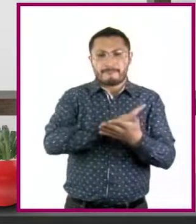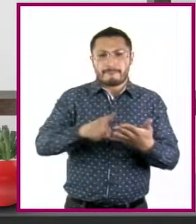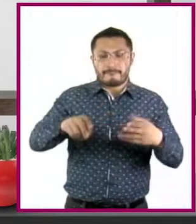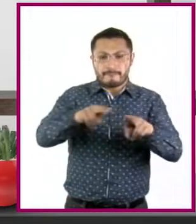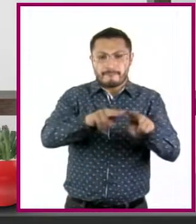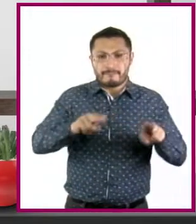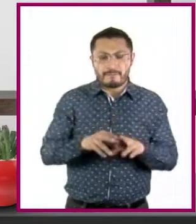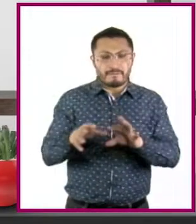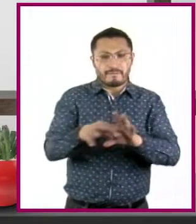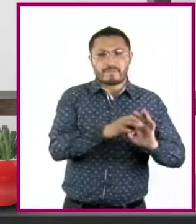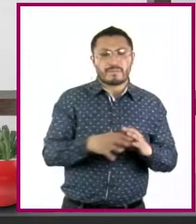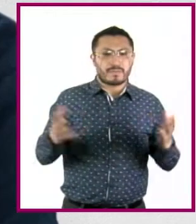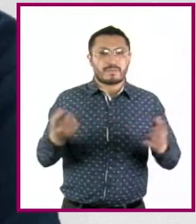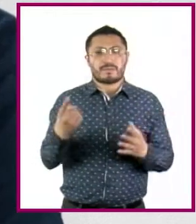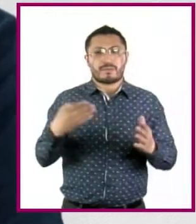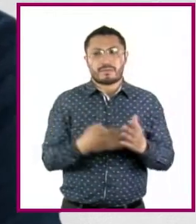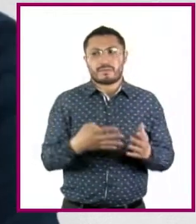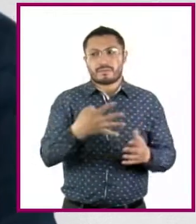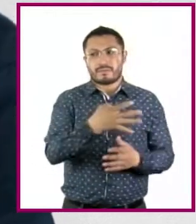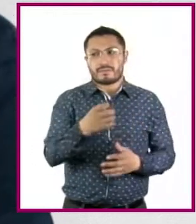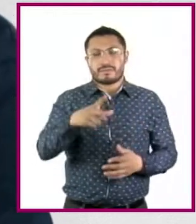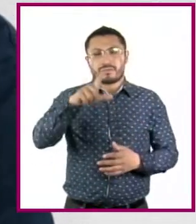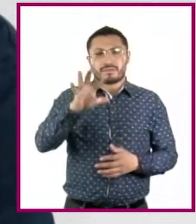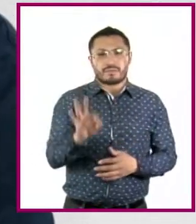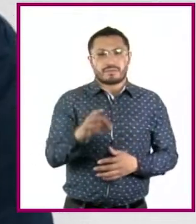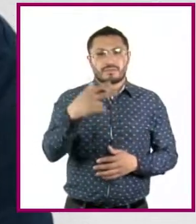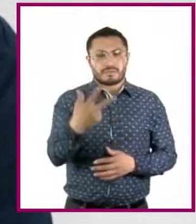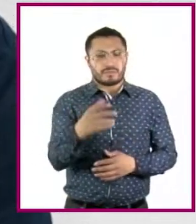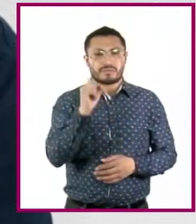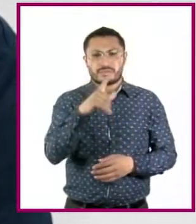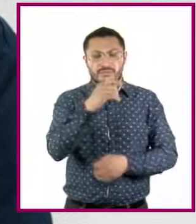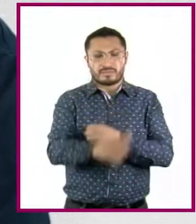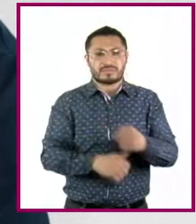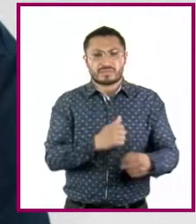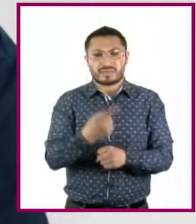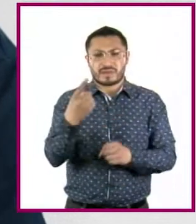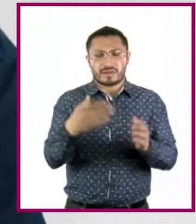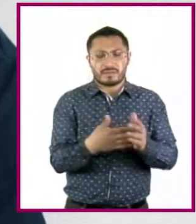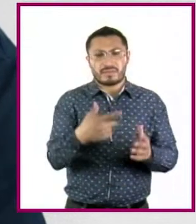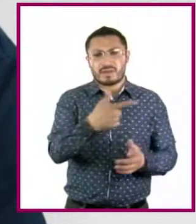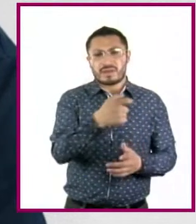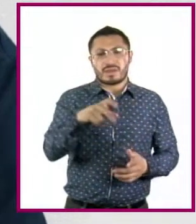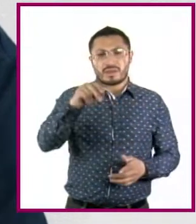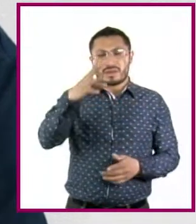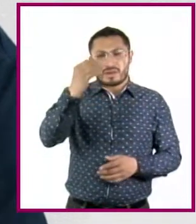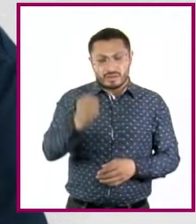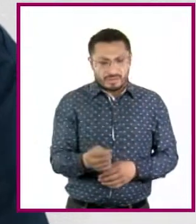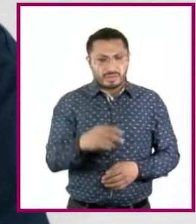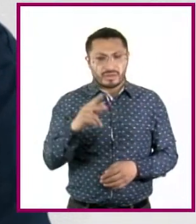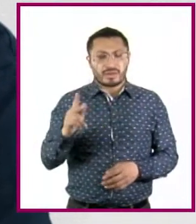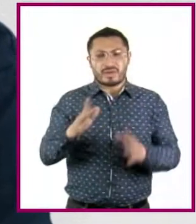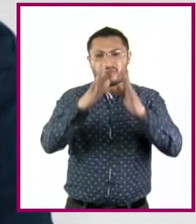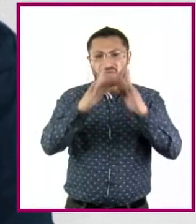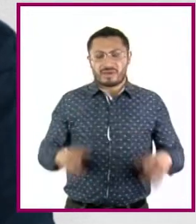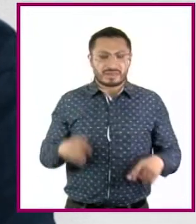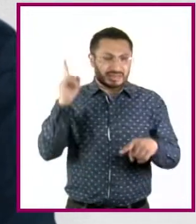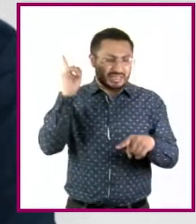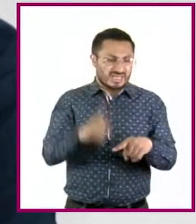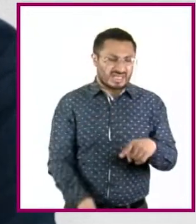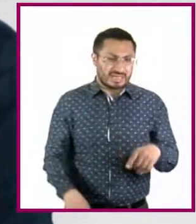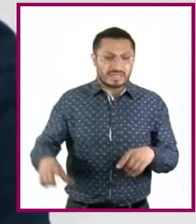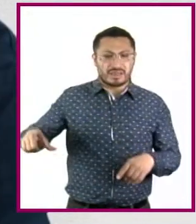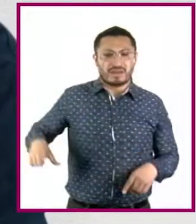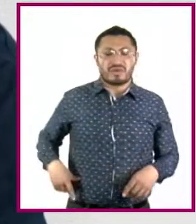creada en 1948. En ese mismo año, 1789, el pueblo de Francia logró la abolición de una